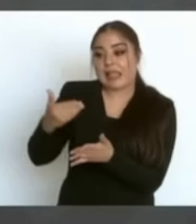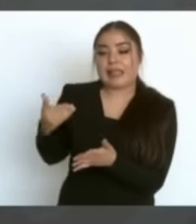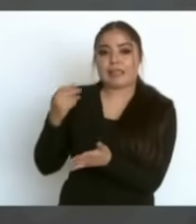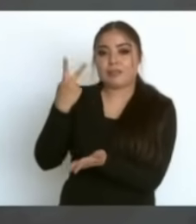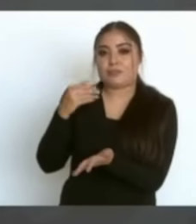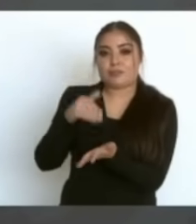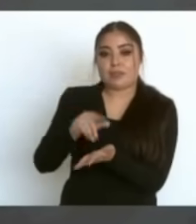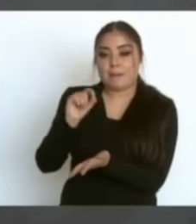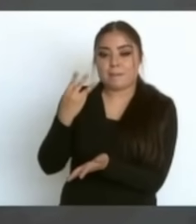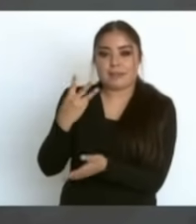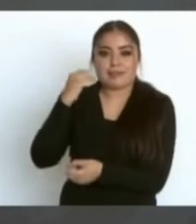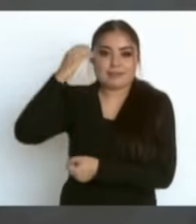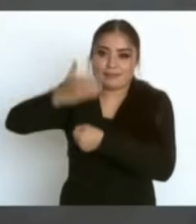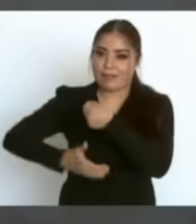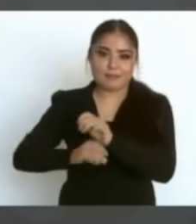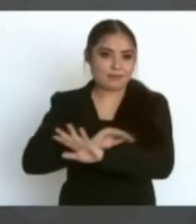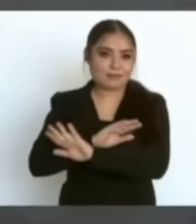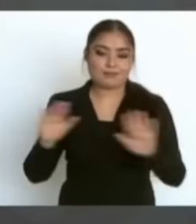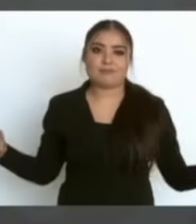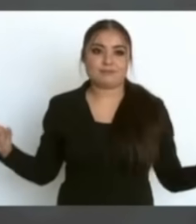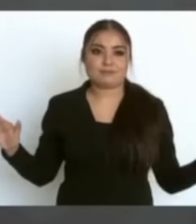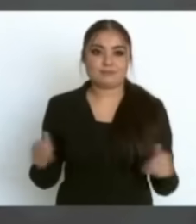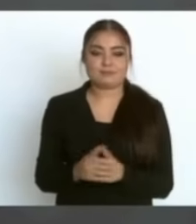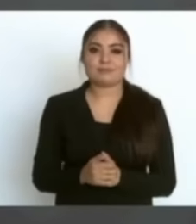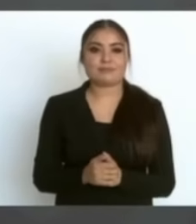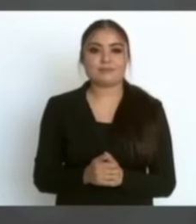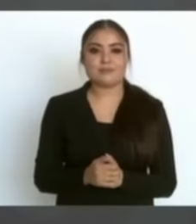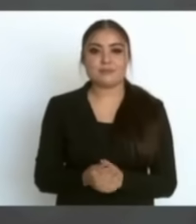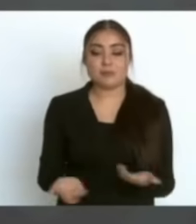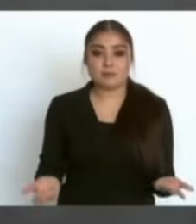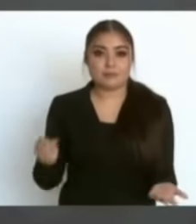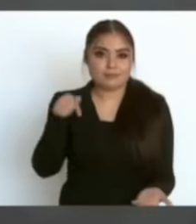23 aquí